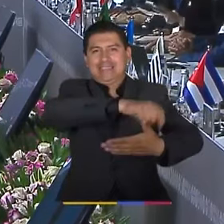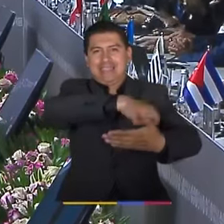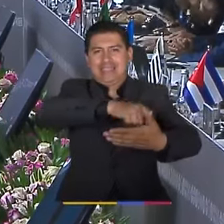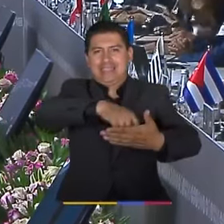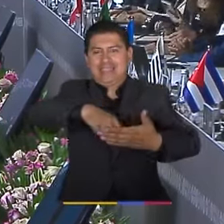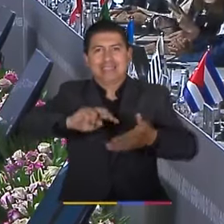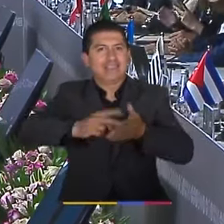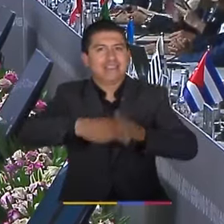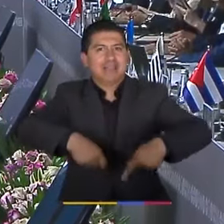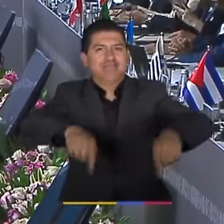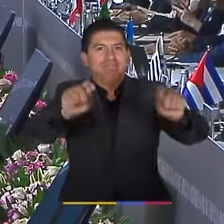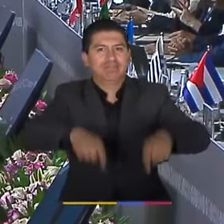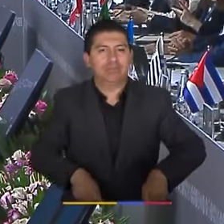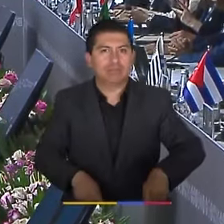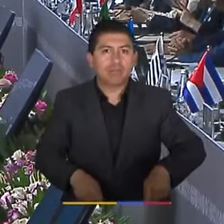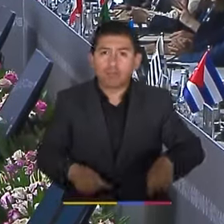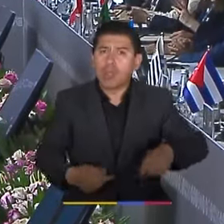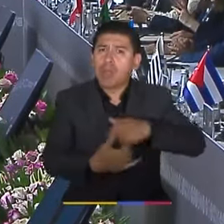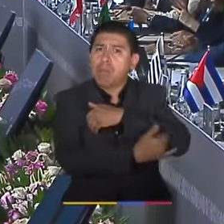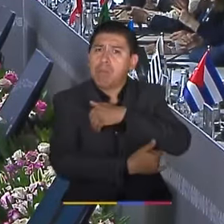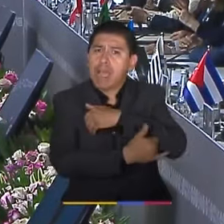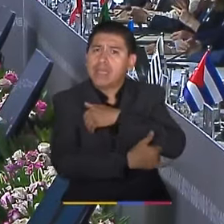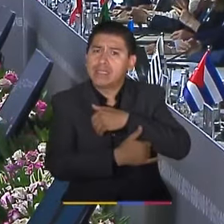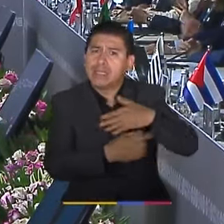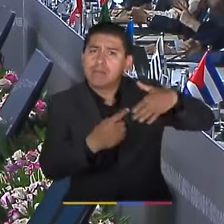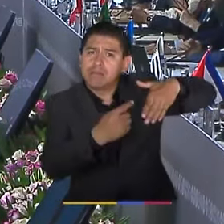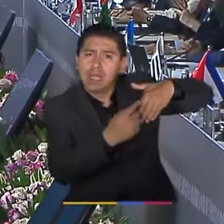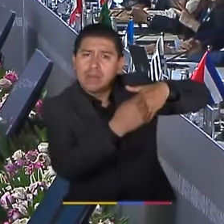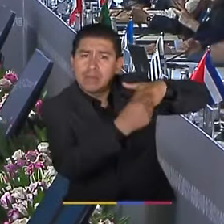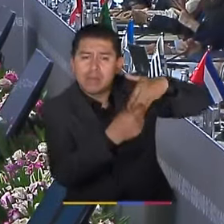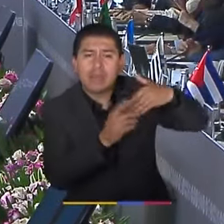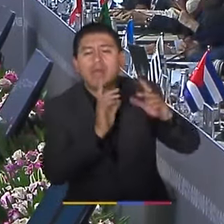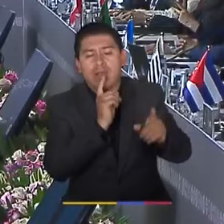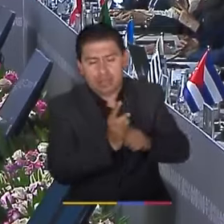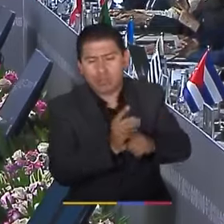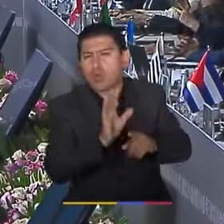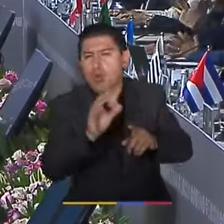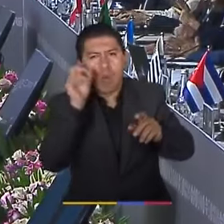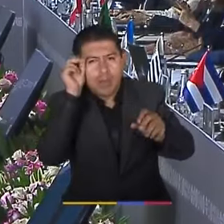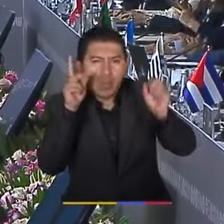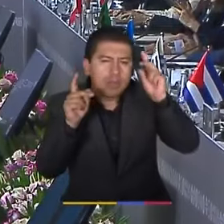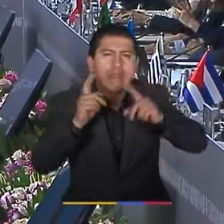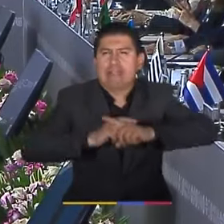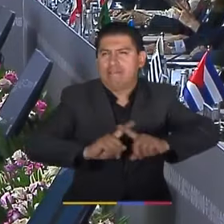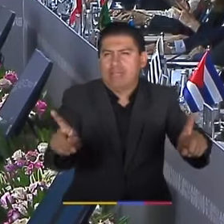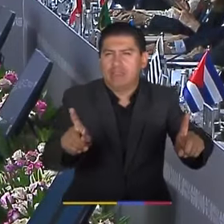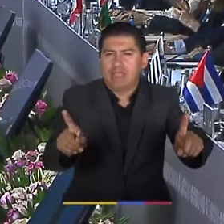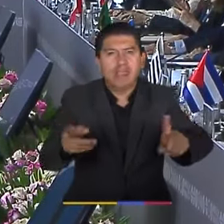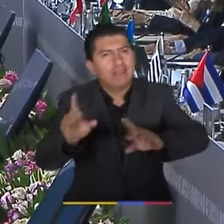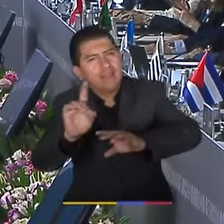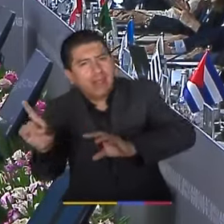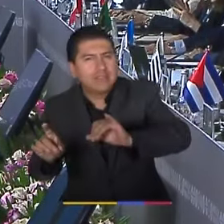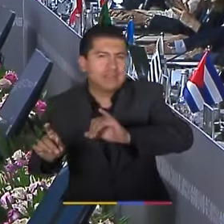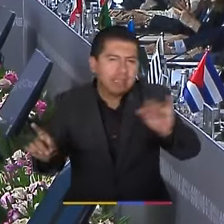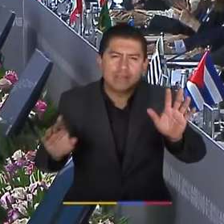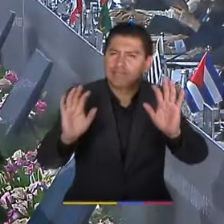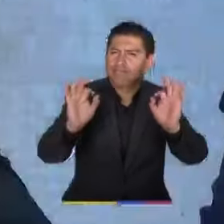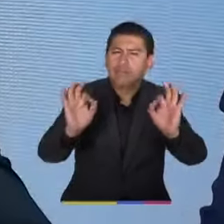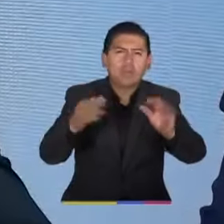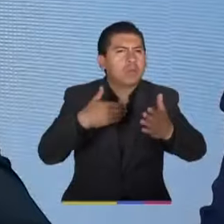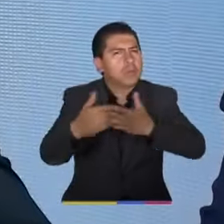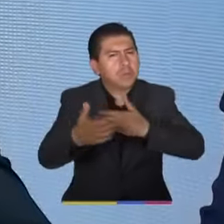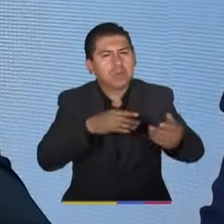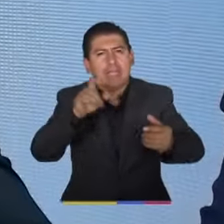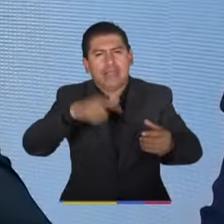nos demuestra que los países iberoamericanos, a pesar de las adversidades y las divergencias, siempre encontramos un camino para hacer lo que debe